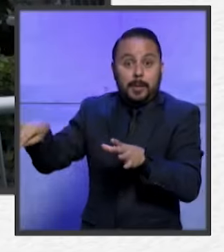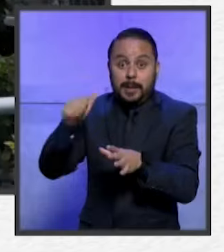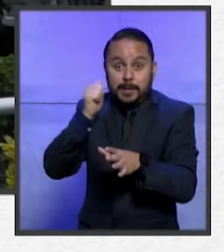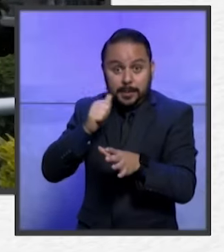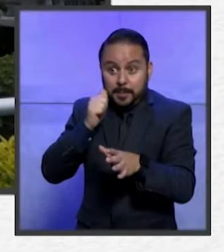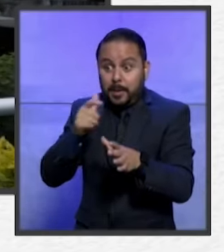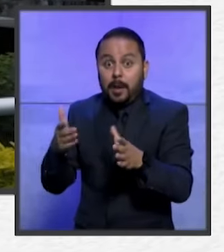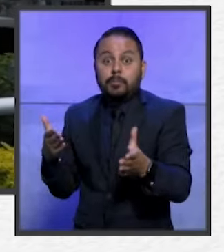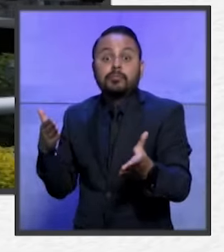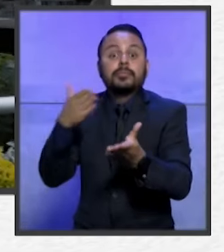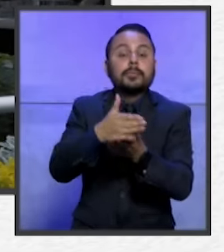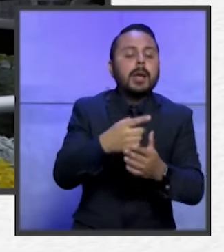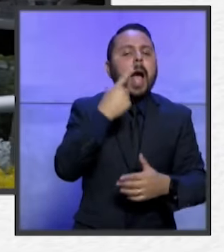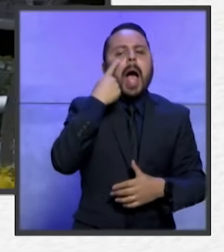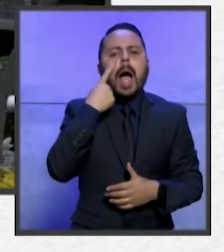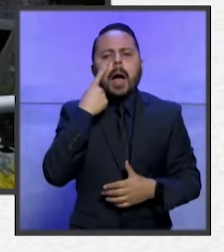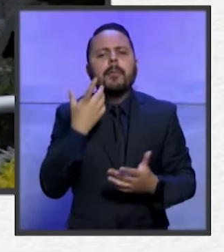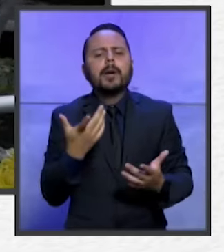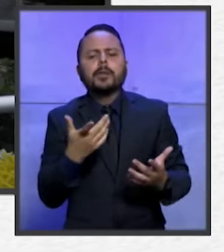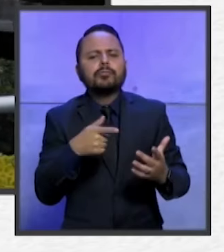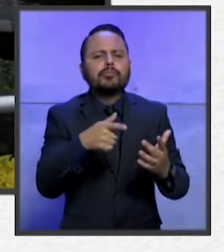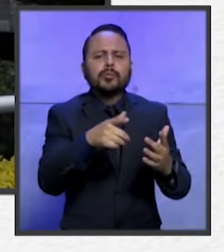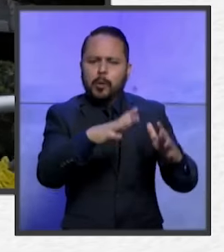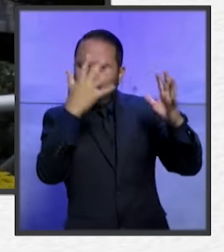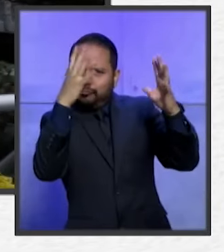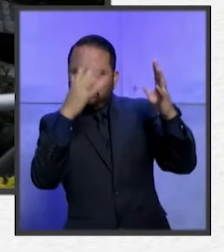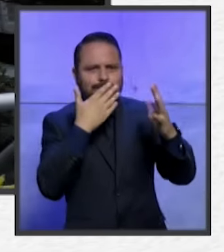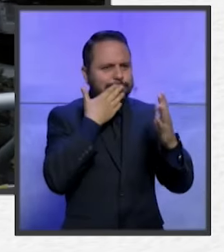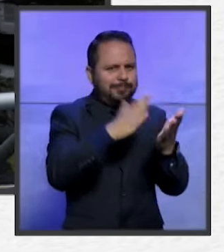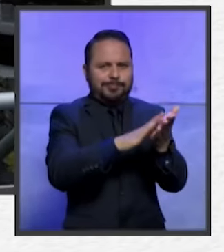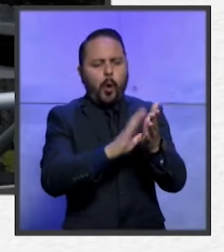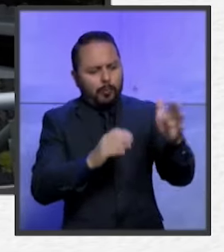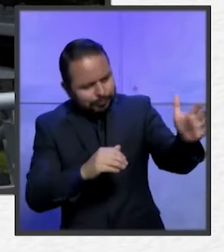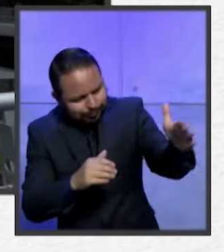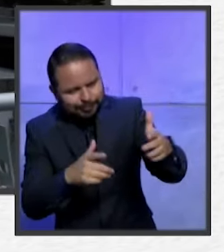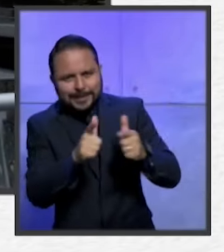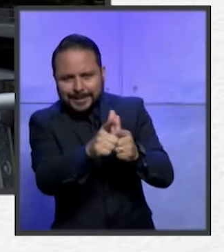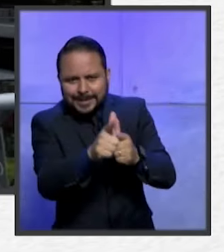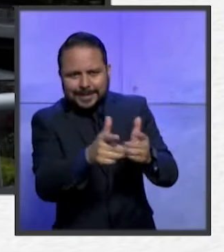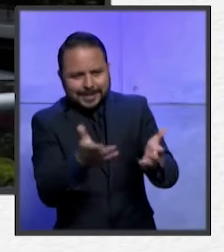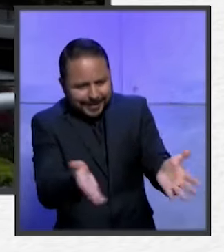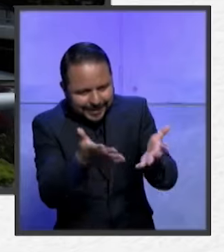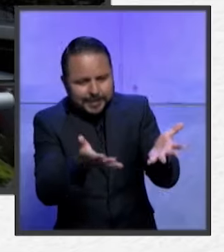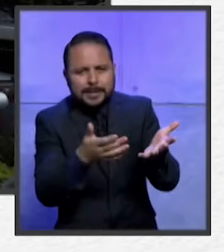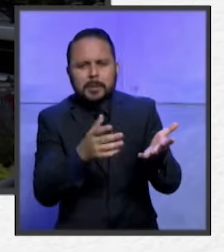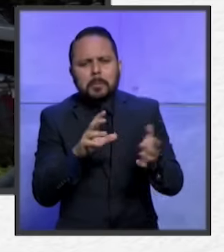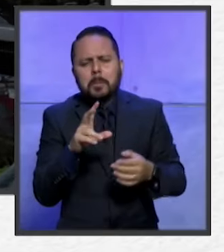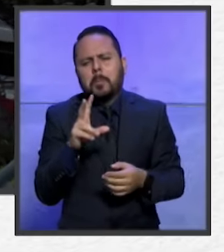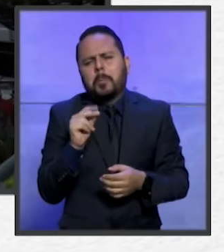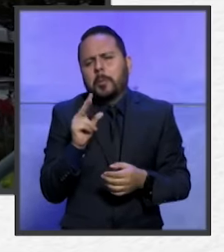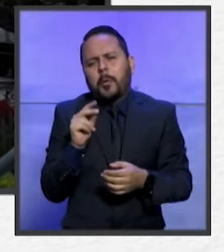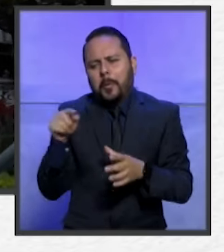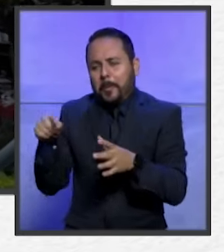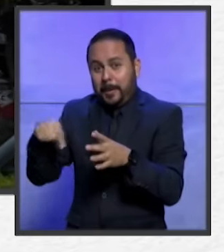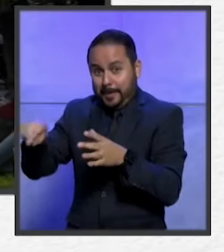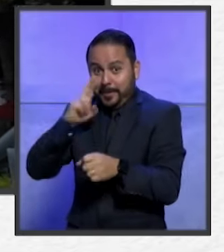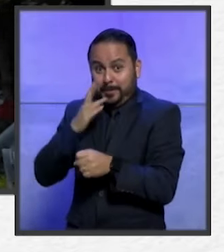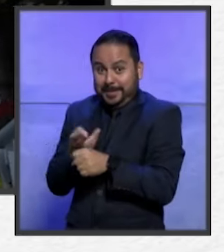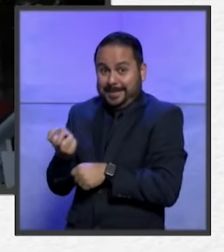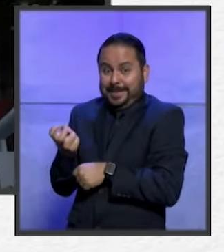llegue y le digan a Vamos a darle una porra o unas palmaditas porque el tribunal hizo su trabajo no es una